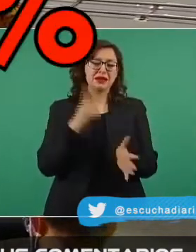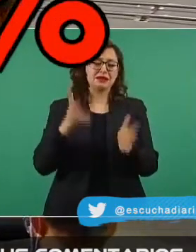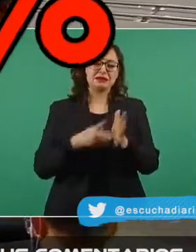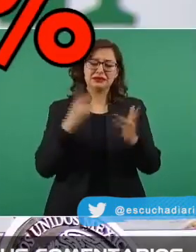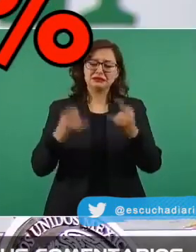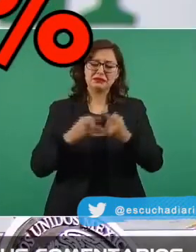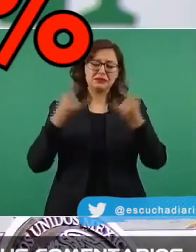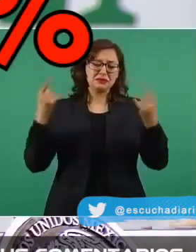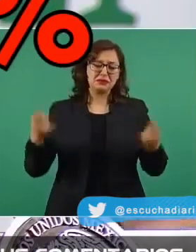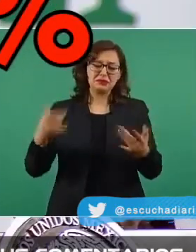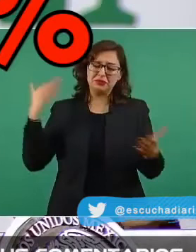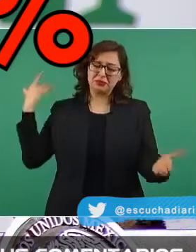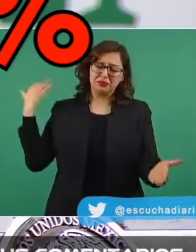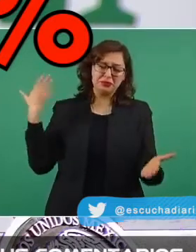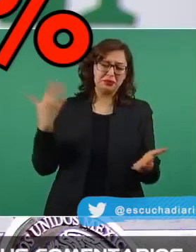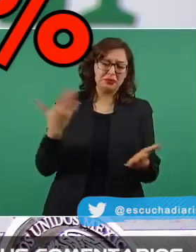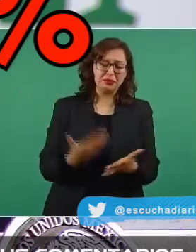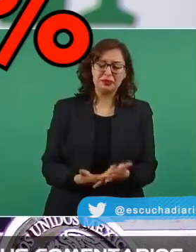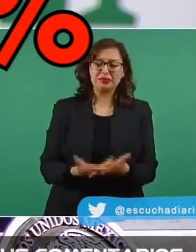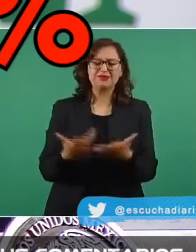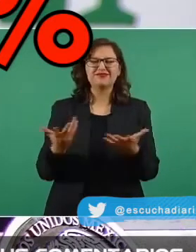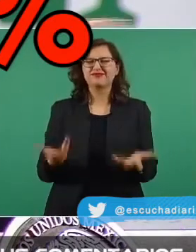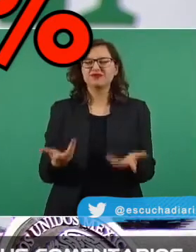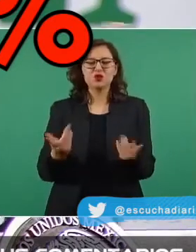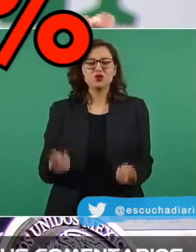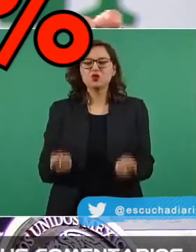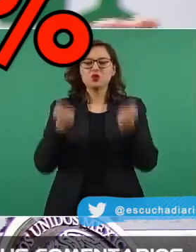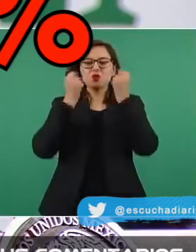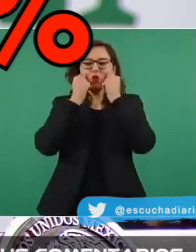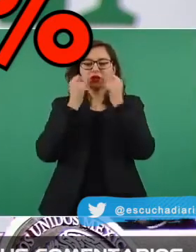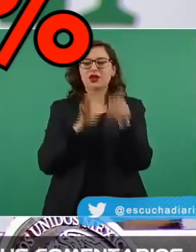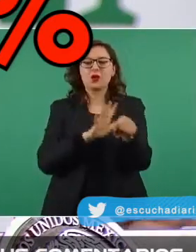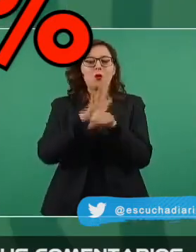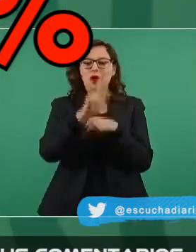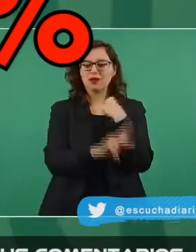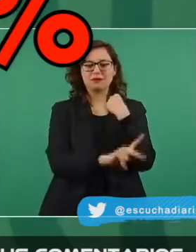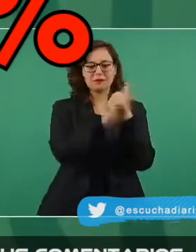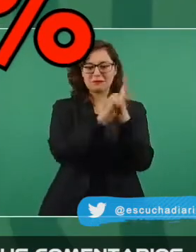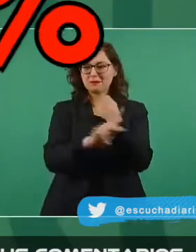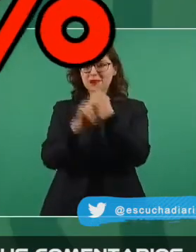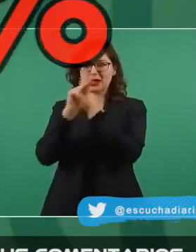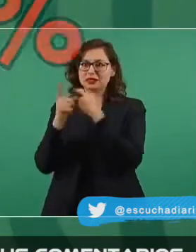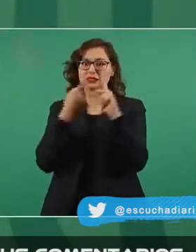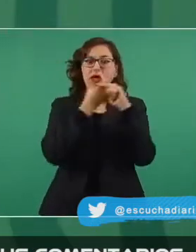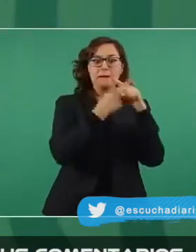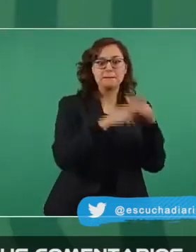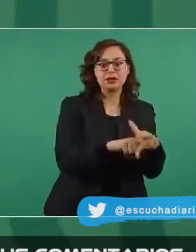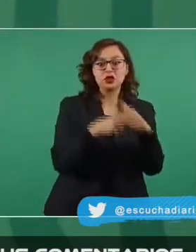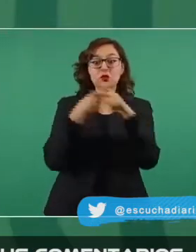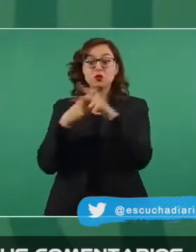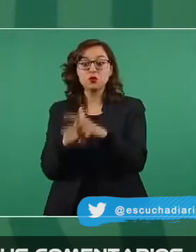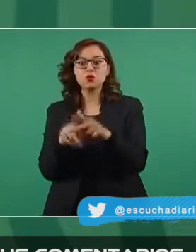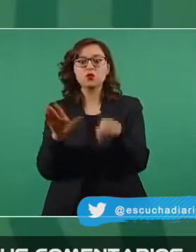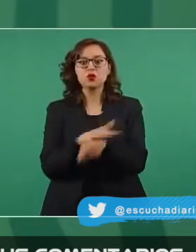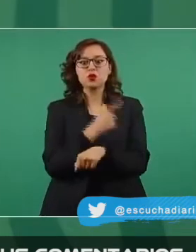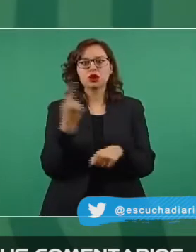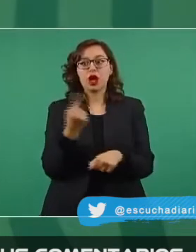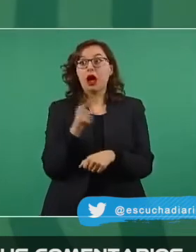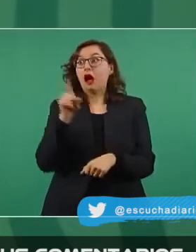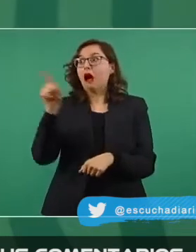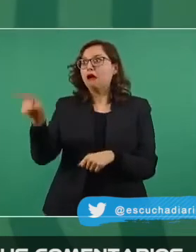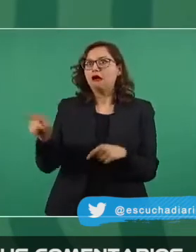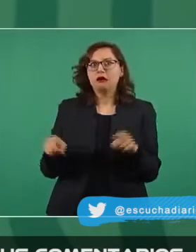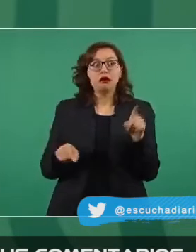incremento de 201% en comparación con la semana anterior. Y a nivel nacional la red hospitalaria registra una reducción de